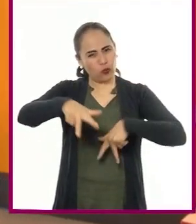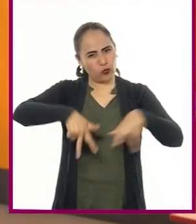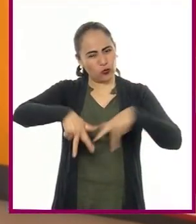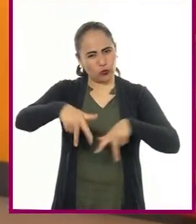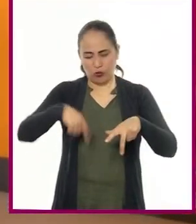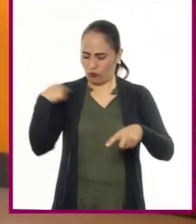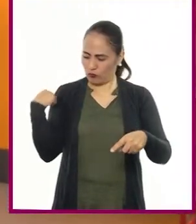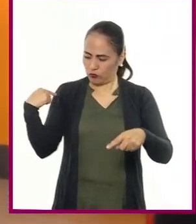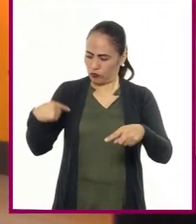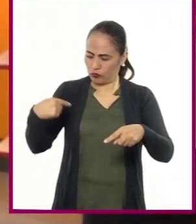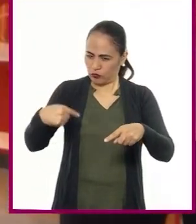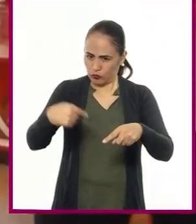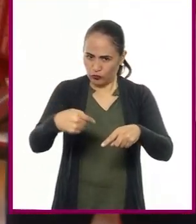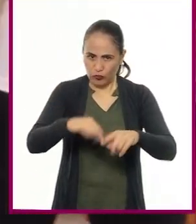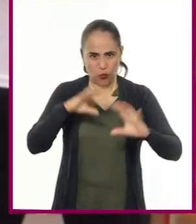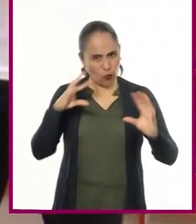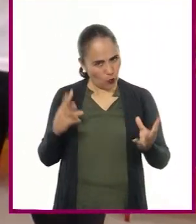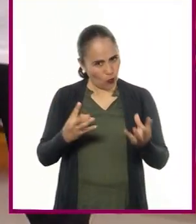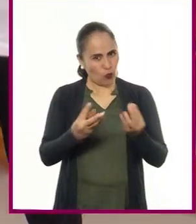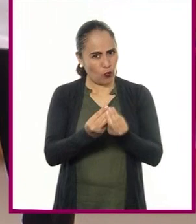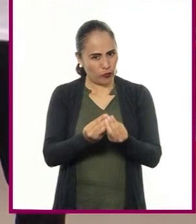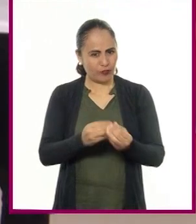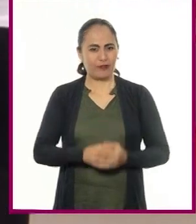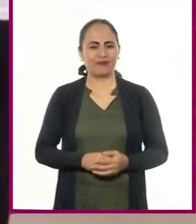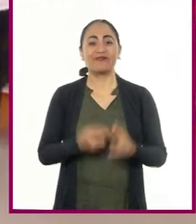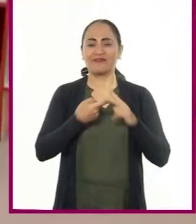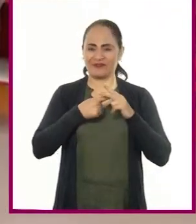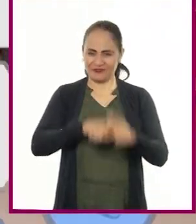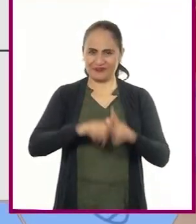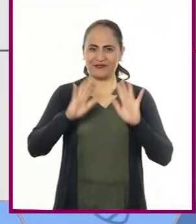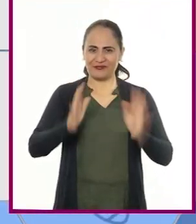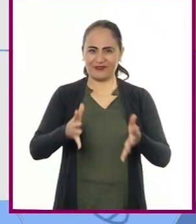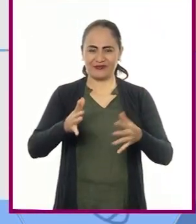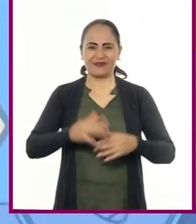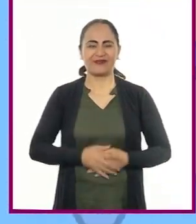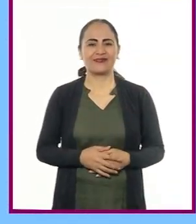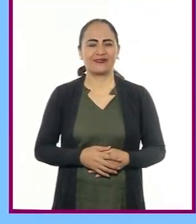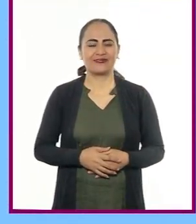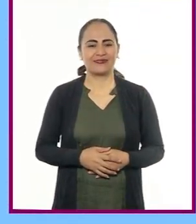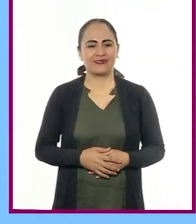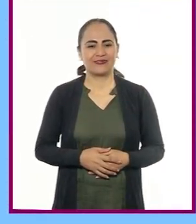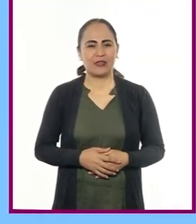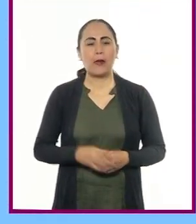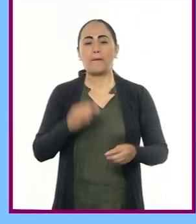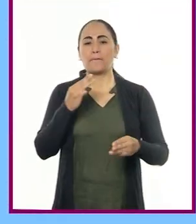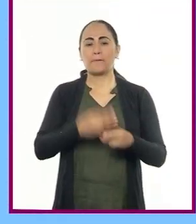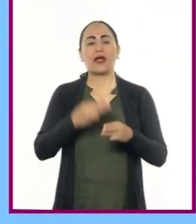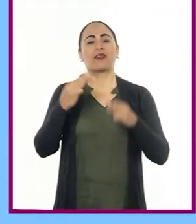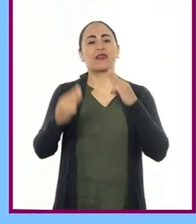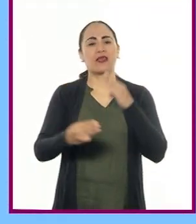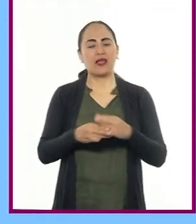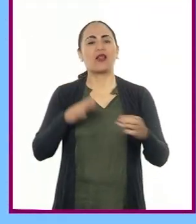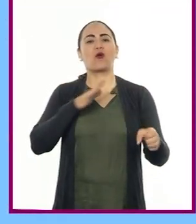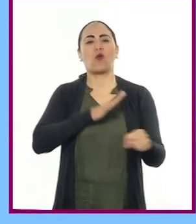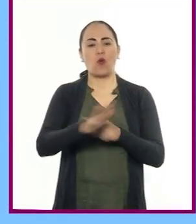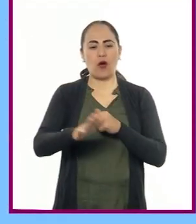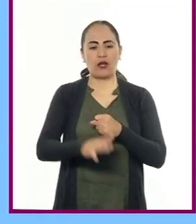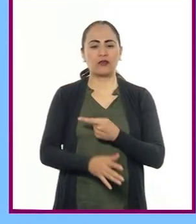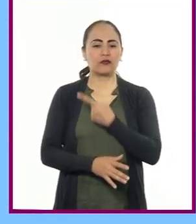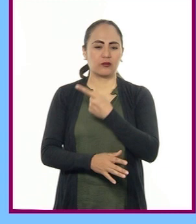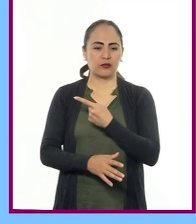los elementos que hemos visto en las sesiones anteriores. ¡Comenzamos! Los materiales que vamos a necesitar